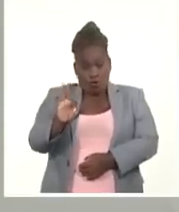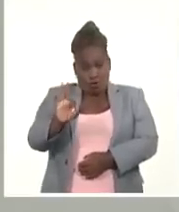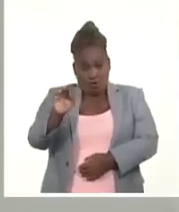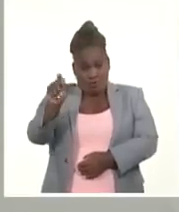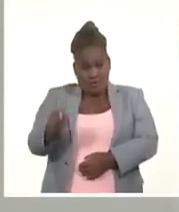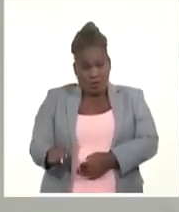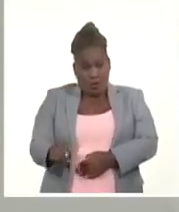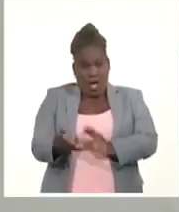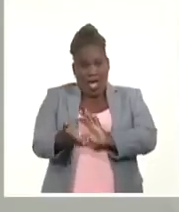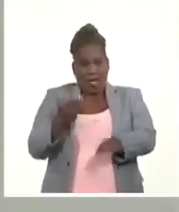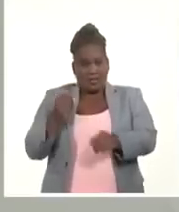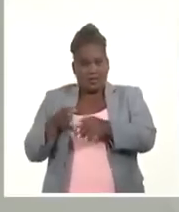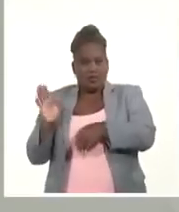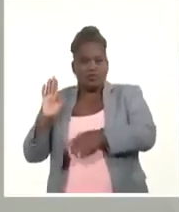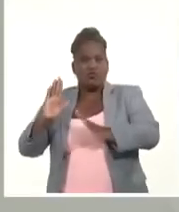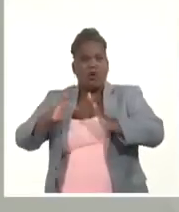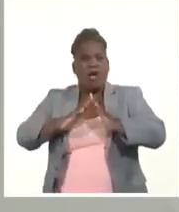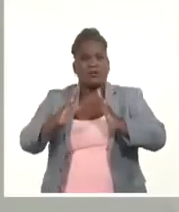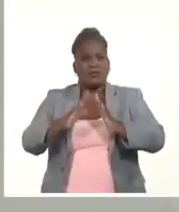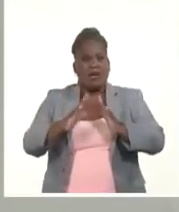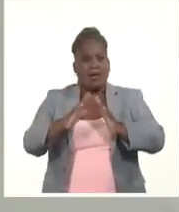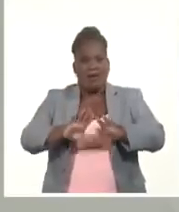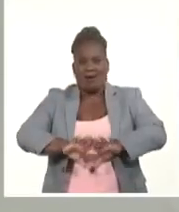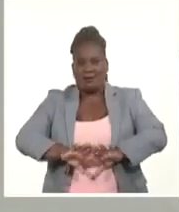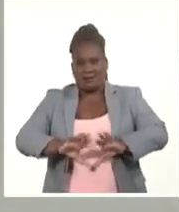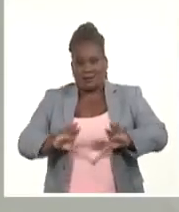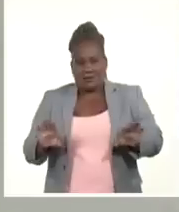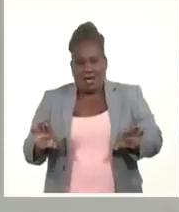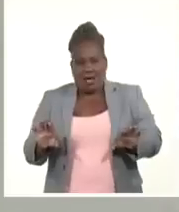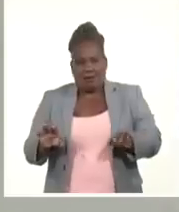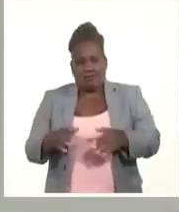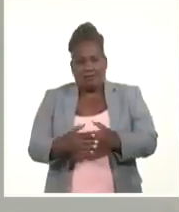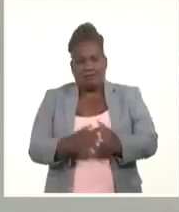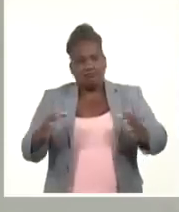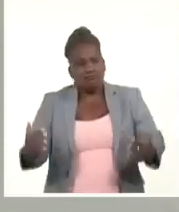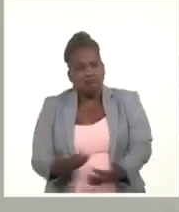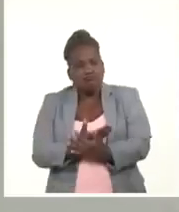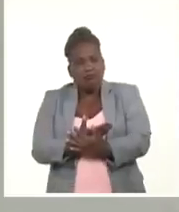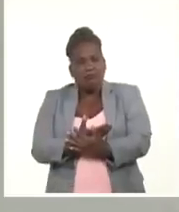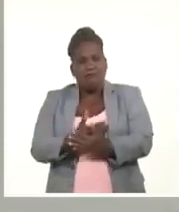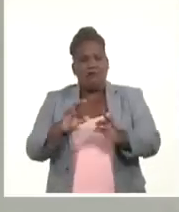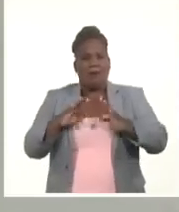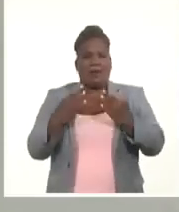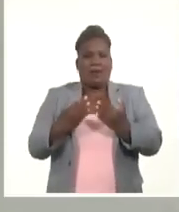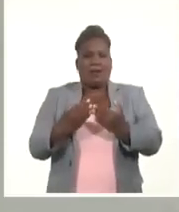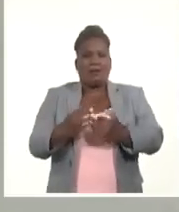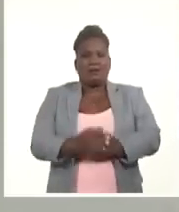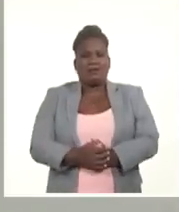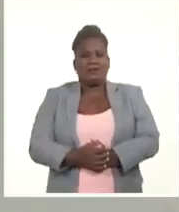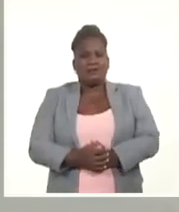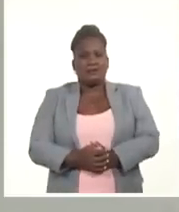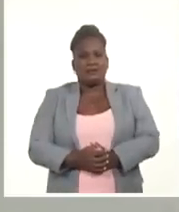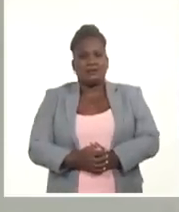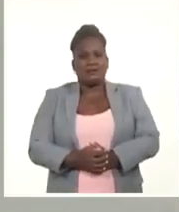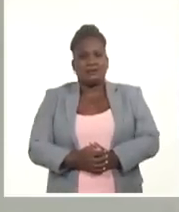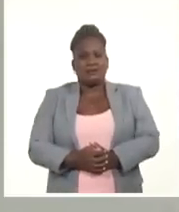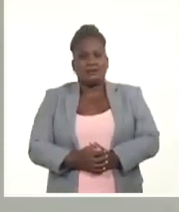alta médica, devueltos a su hogar y reunidos con sus familiares. Los pacientes se